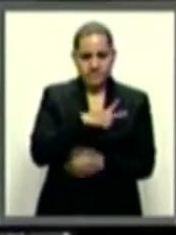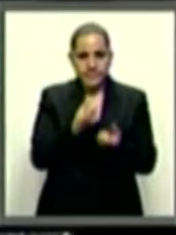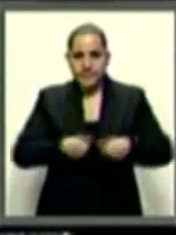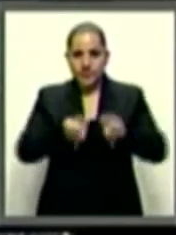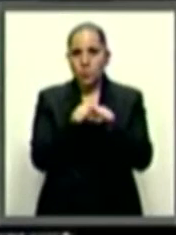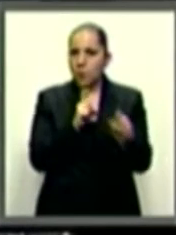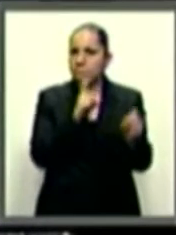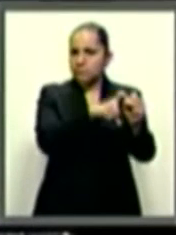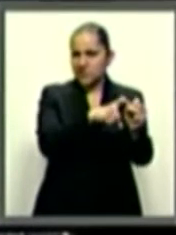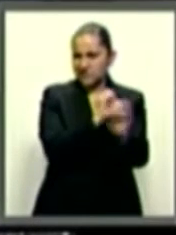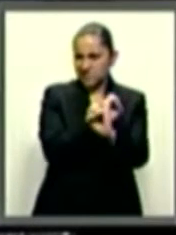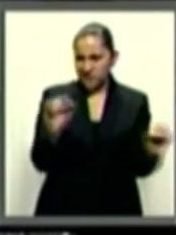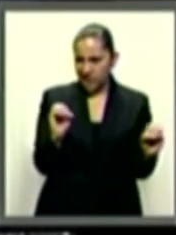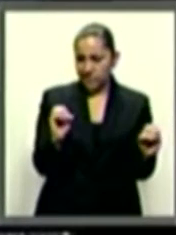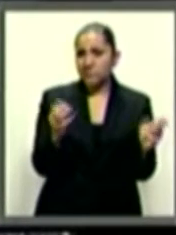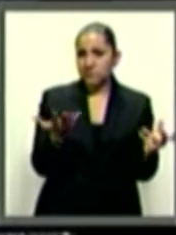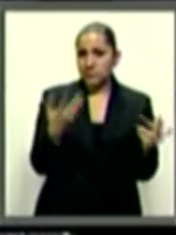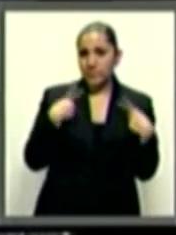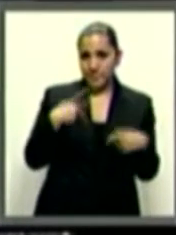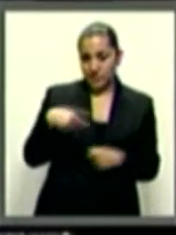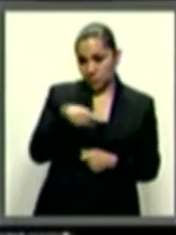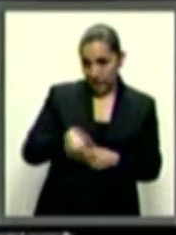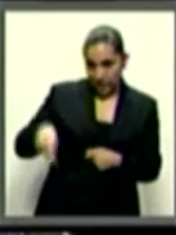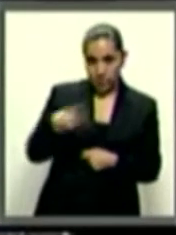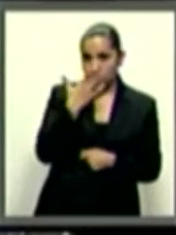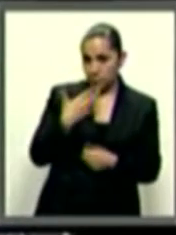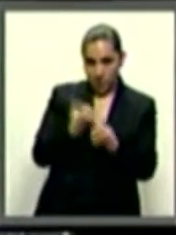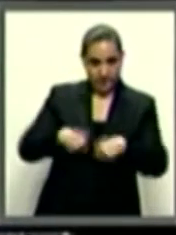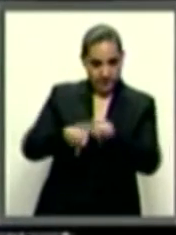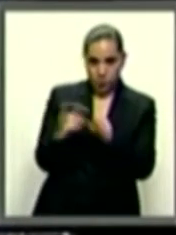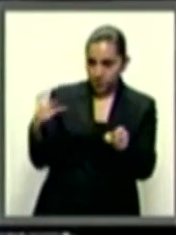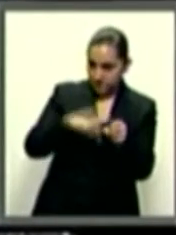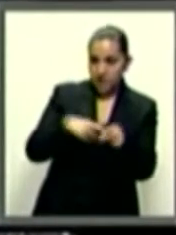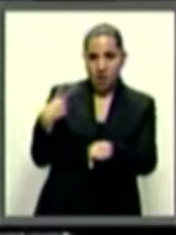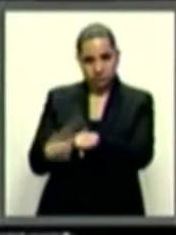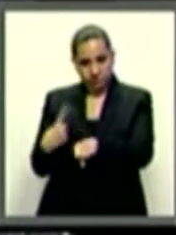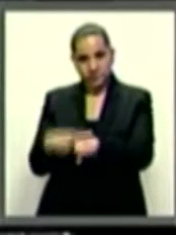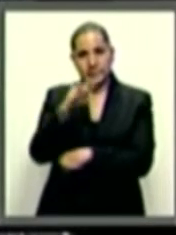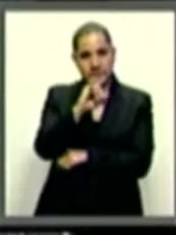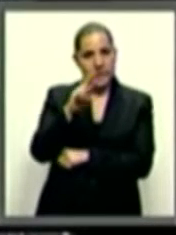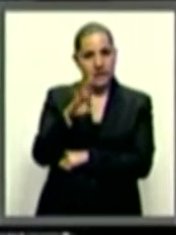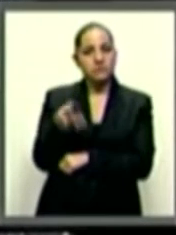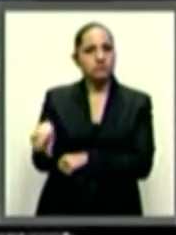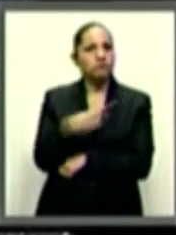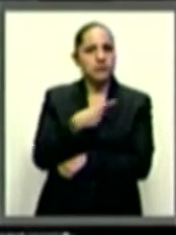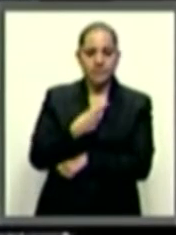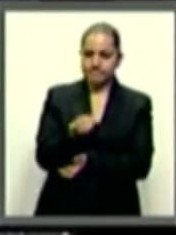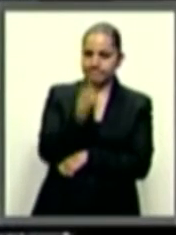social, por lo que dentro de este porcentaje las personas que padecen insuficiencia renal crónica deben